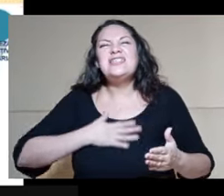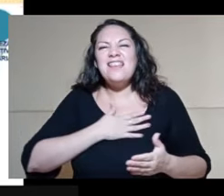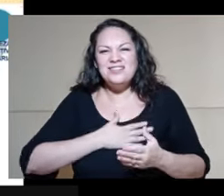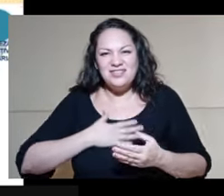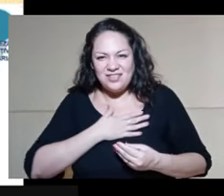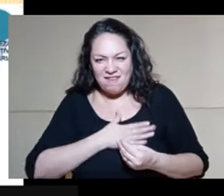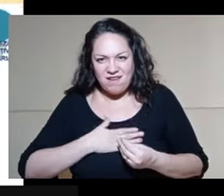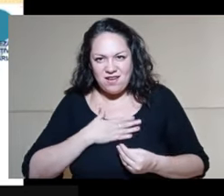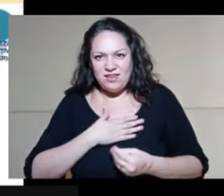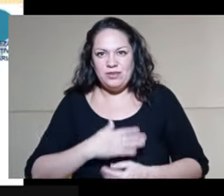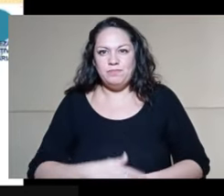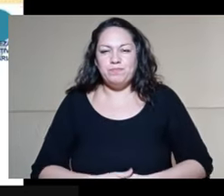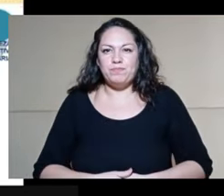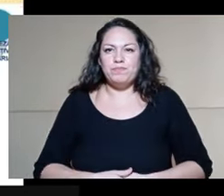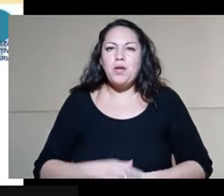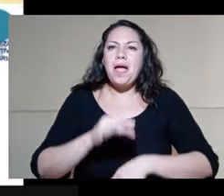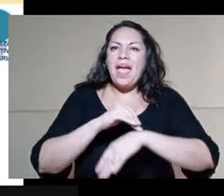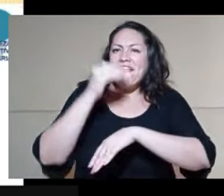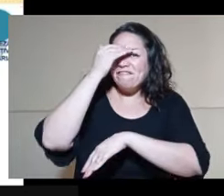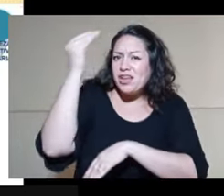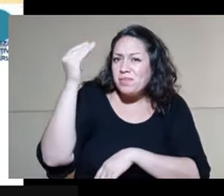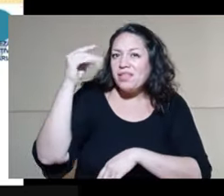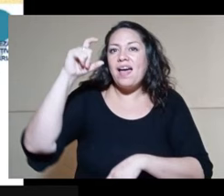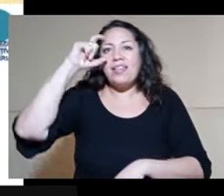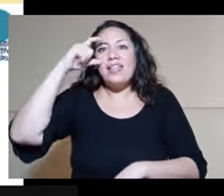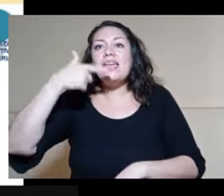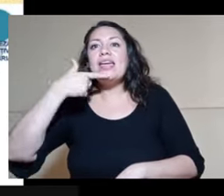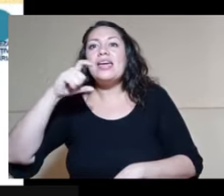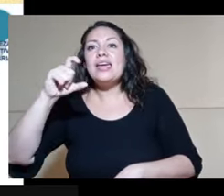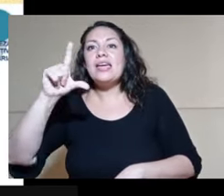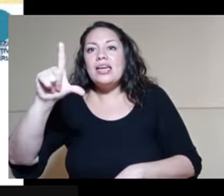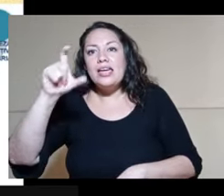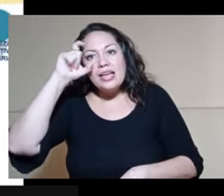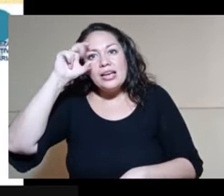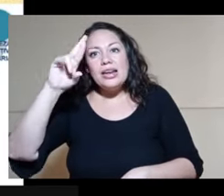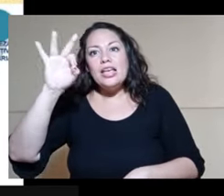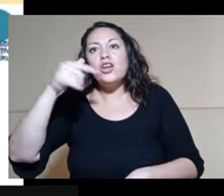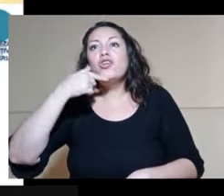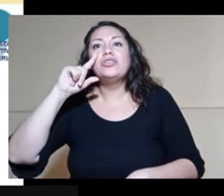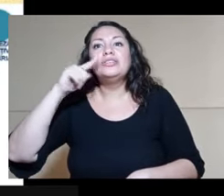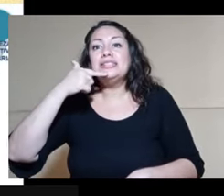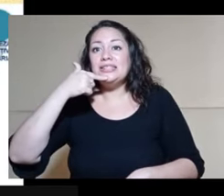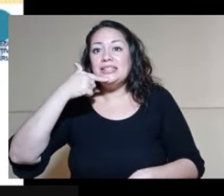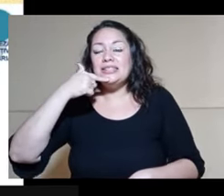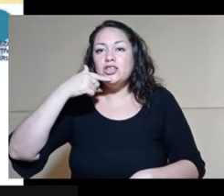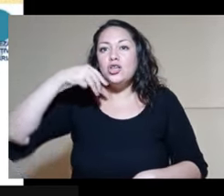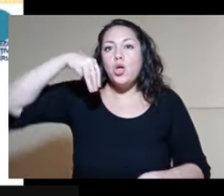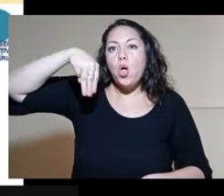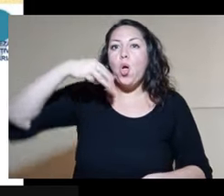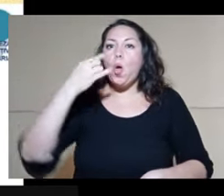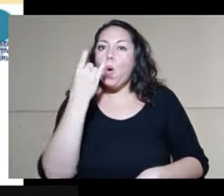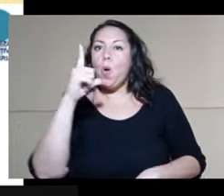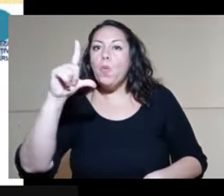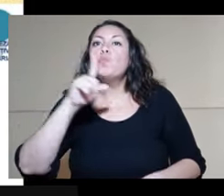no nos enteramos. Por eso, en la esclerosis múltiple, como enfermedad siempre se los pongo, si hay una afectación de la sustancia blanca, que